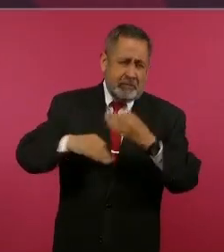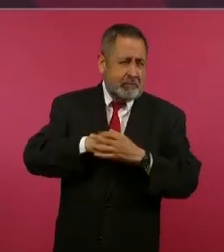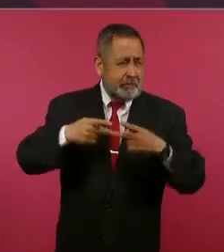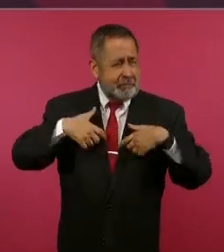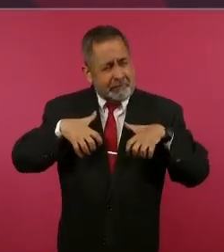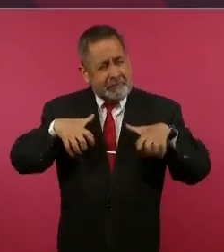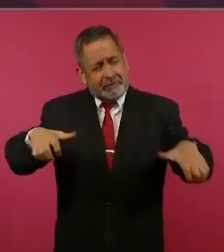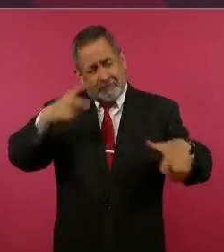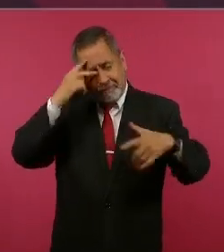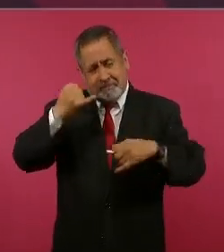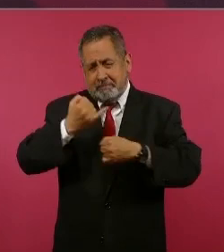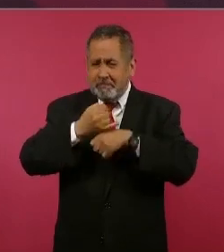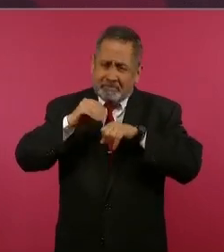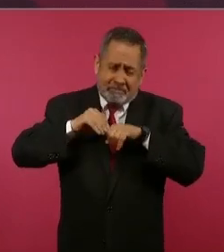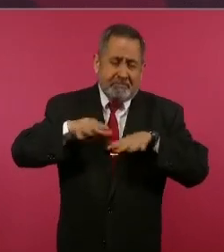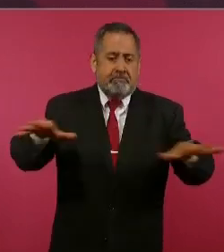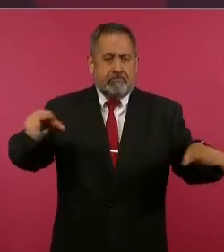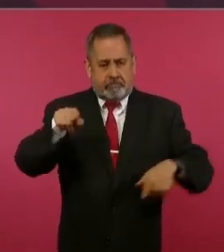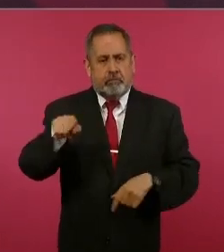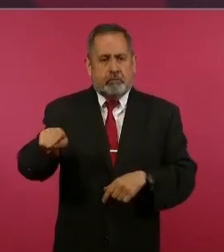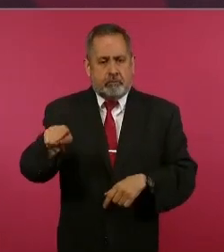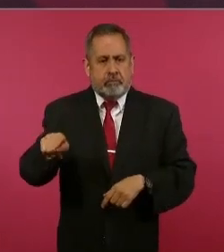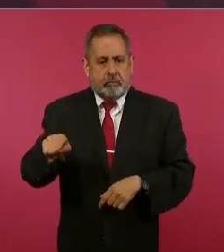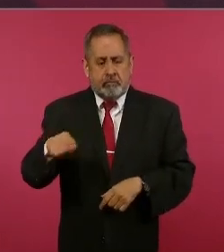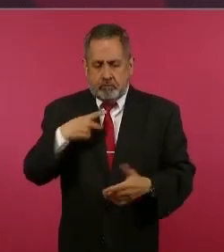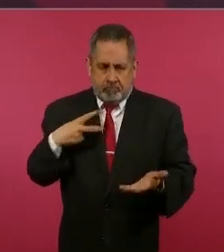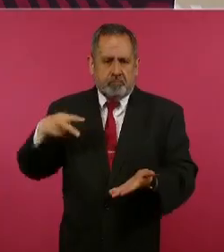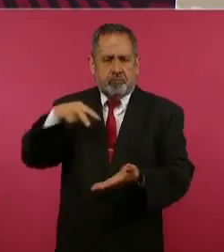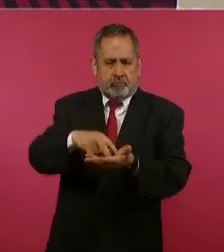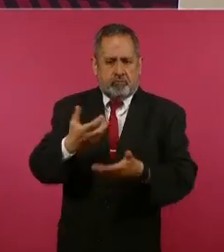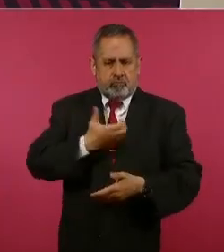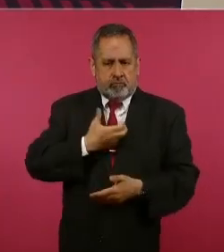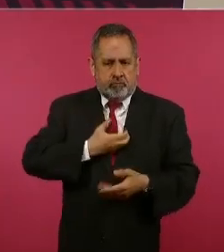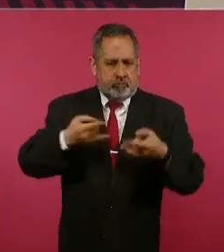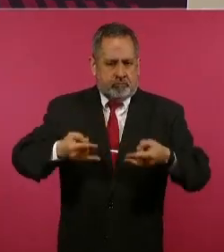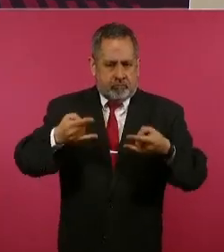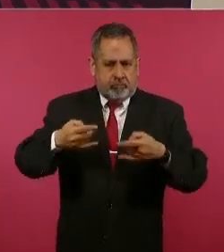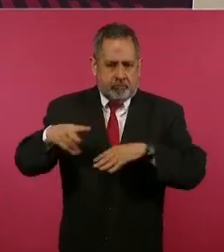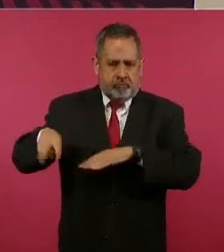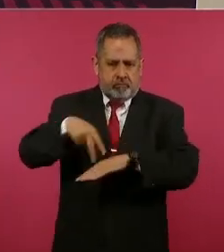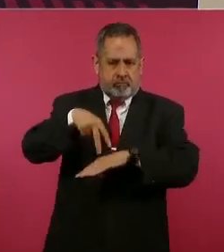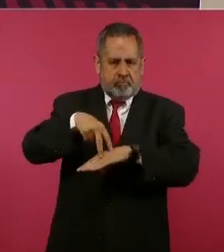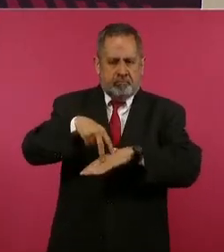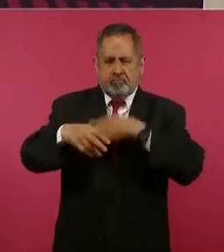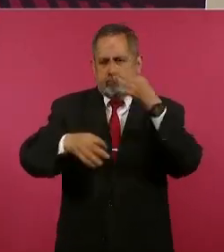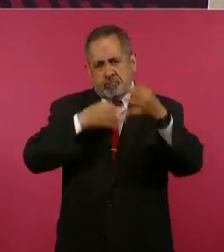pueblo de México. Ahí voy a rendir